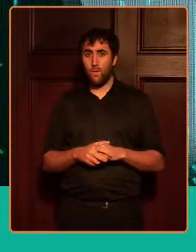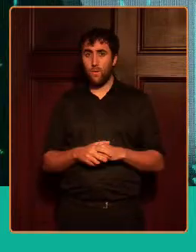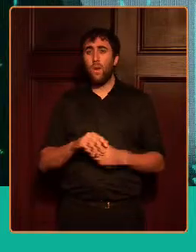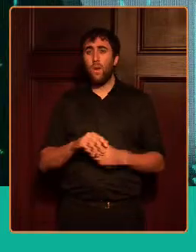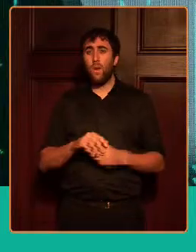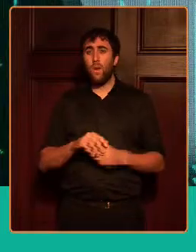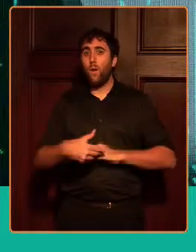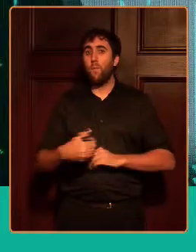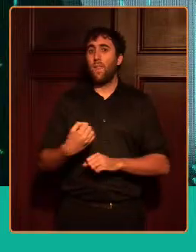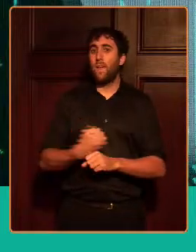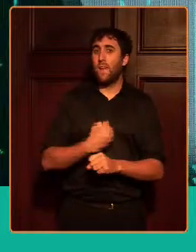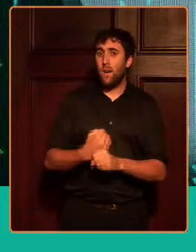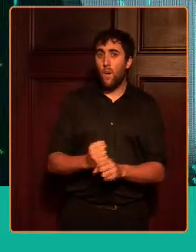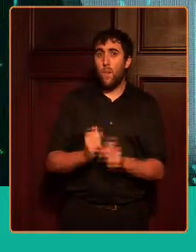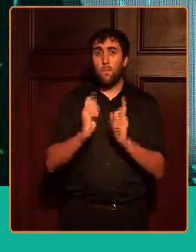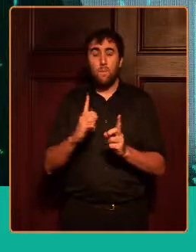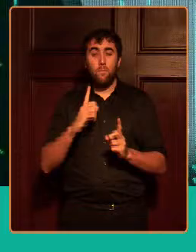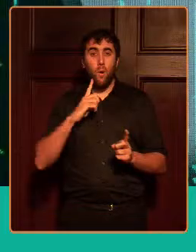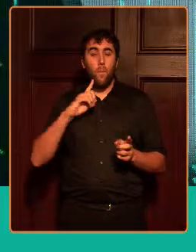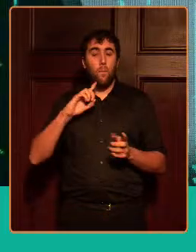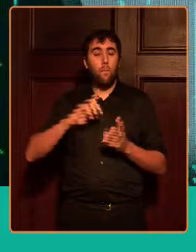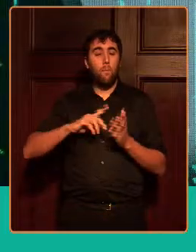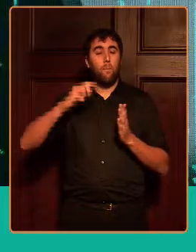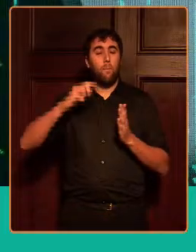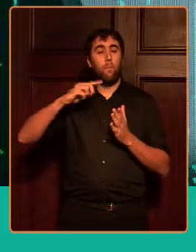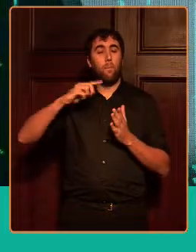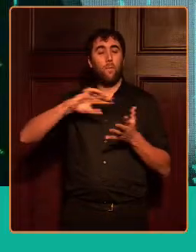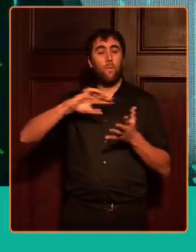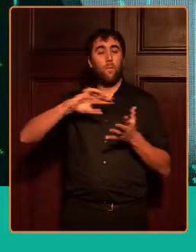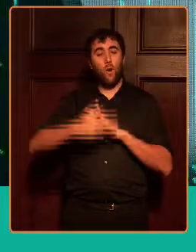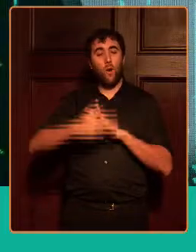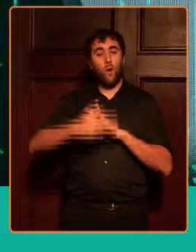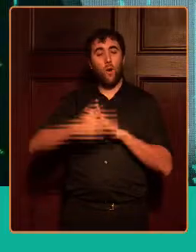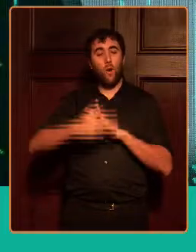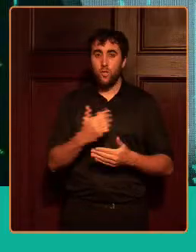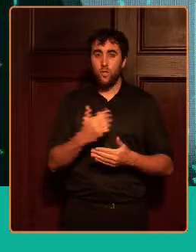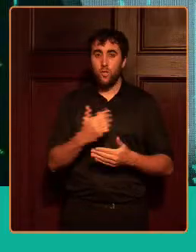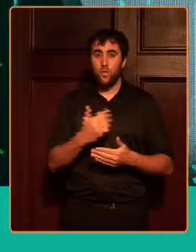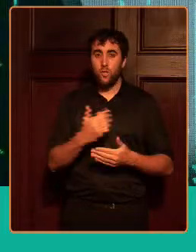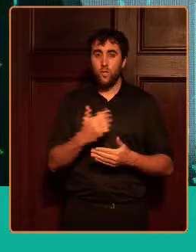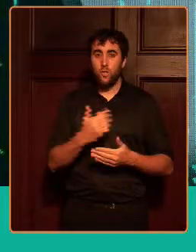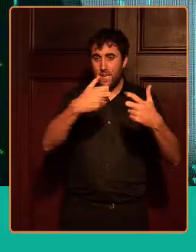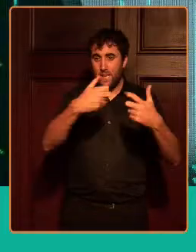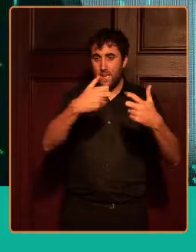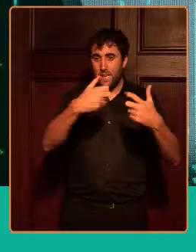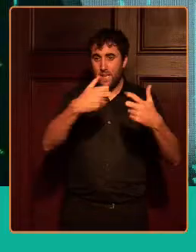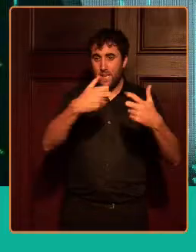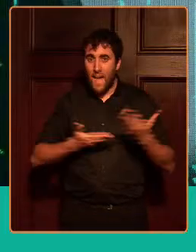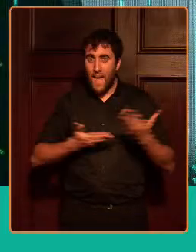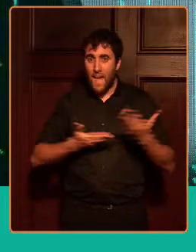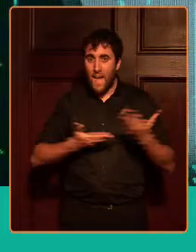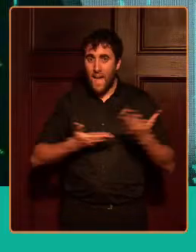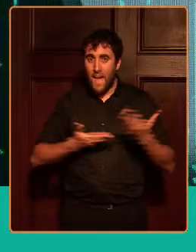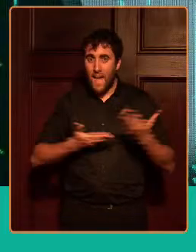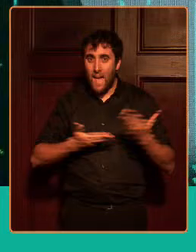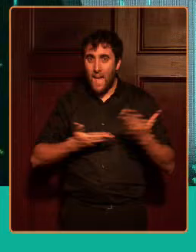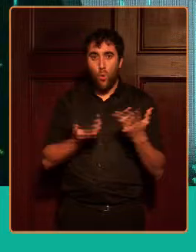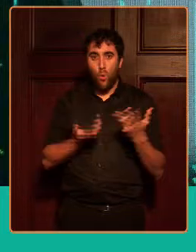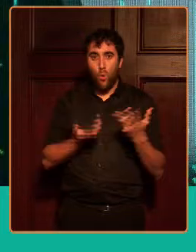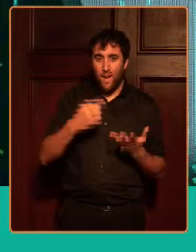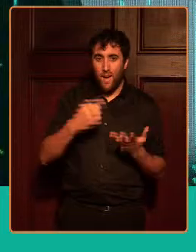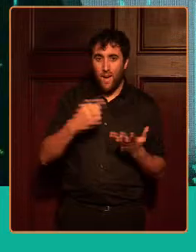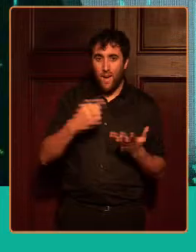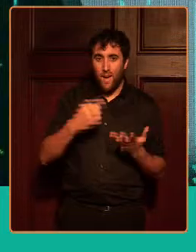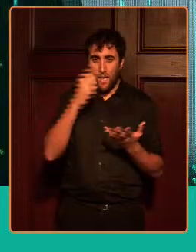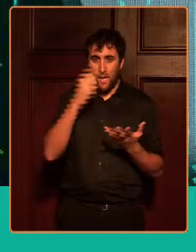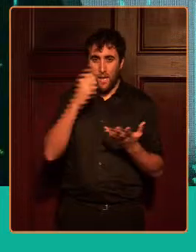metodología que plantea distintas etapas para el desarrollo de los proyectos, desde la ideación hasta el análisis, la prueba de concepto, la